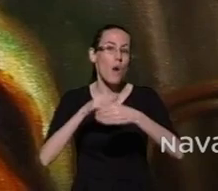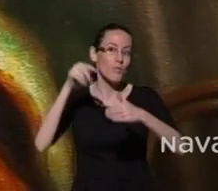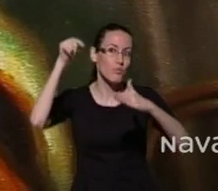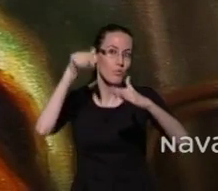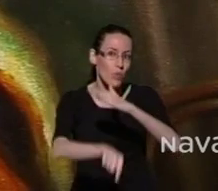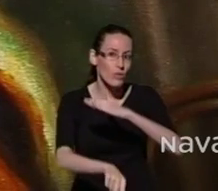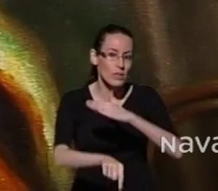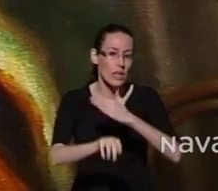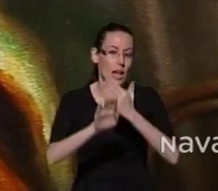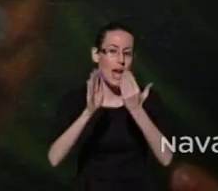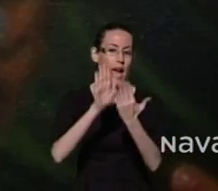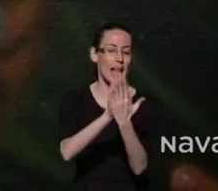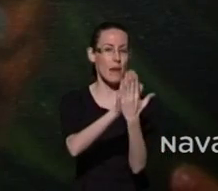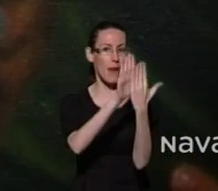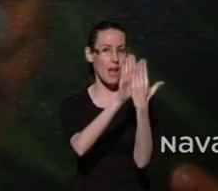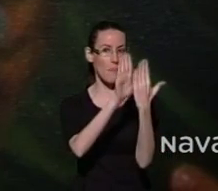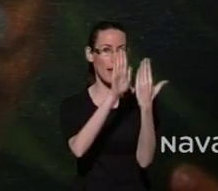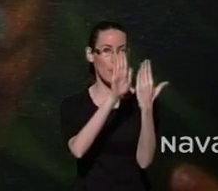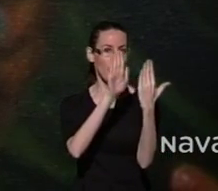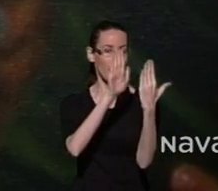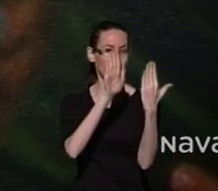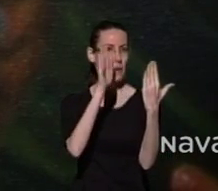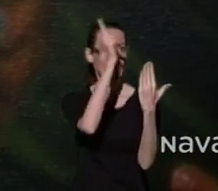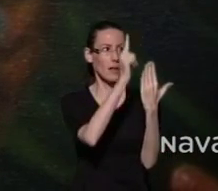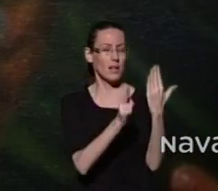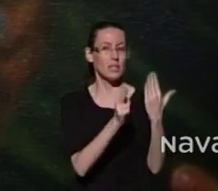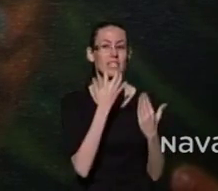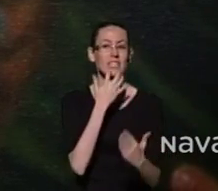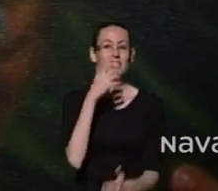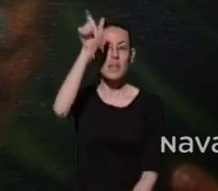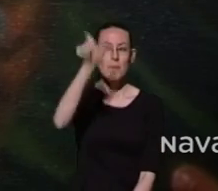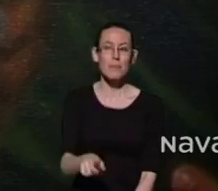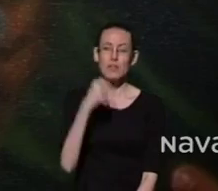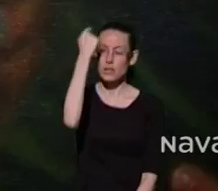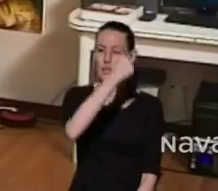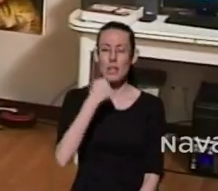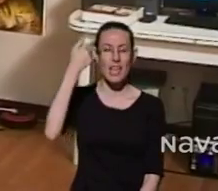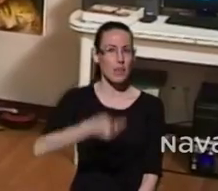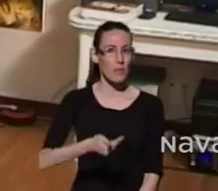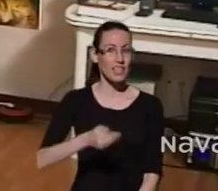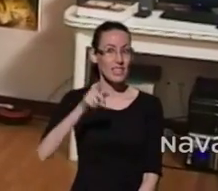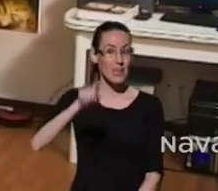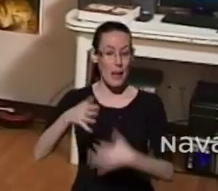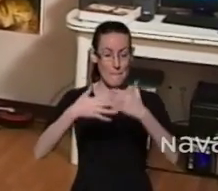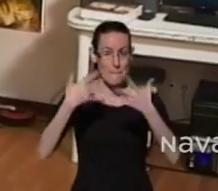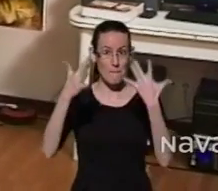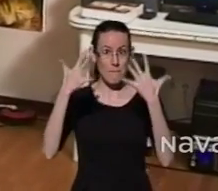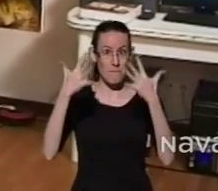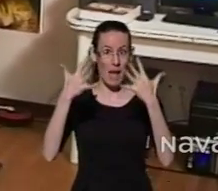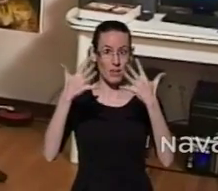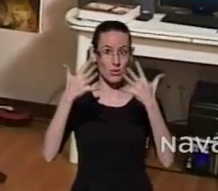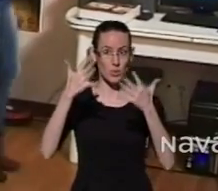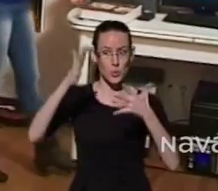capa sobre capa. Lo más significativo de una persona siempre es el rostro y la expresión de las manos. Mira, si quieres, te enseño un